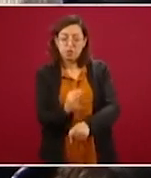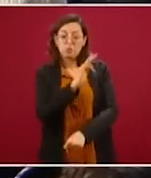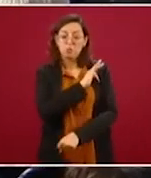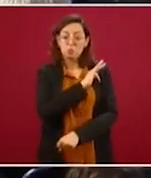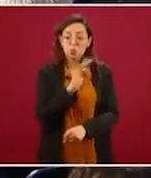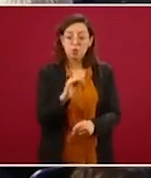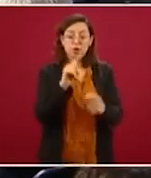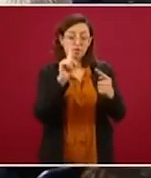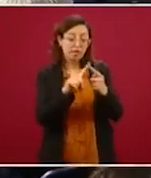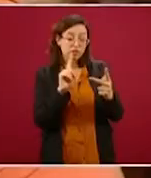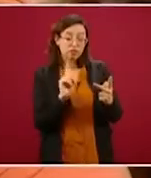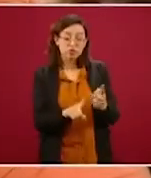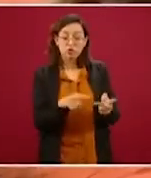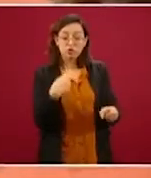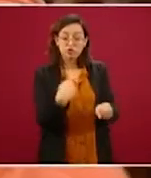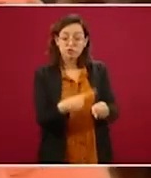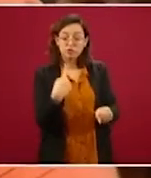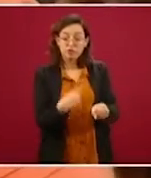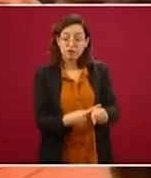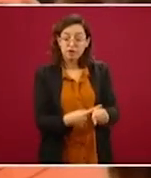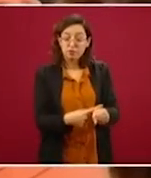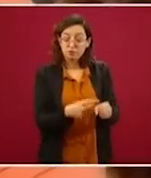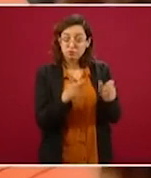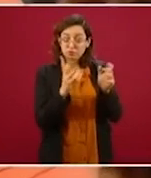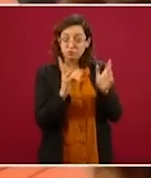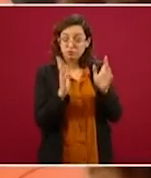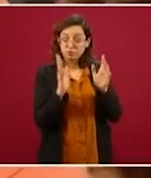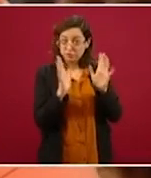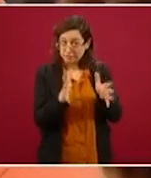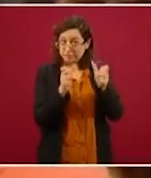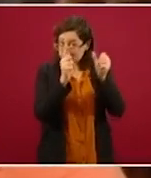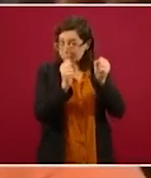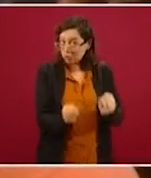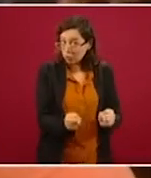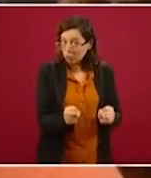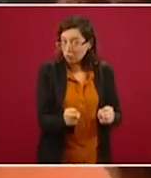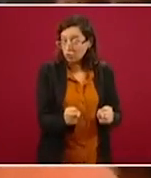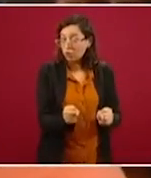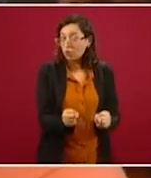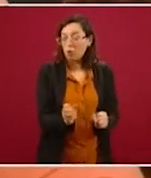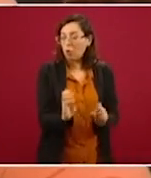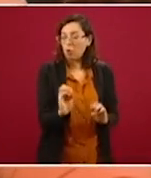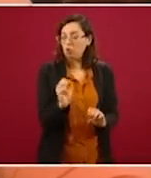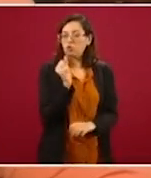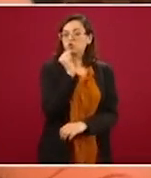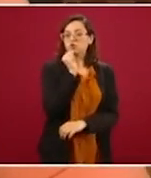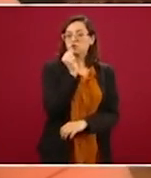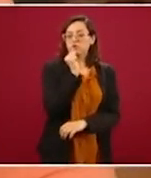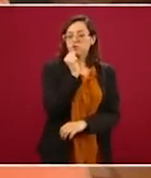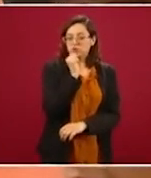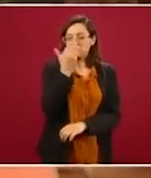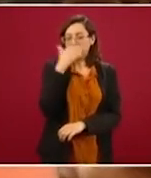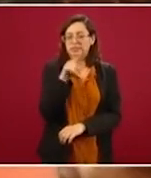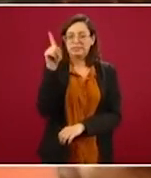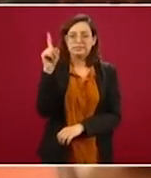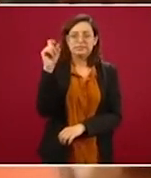estos dos casos de coronavirus, aunque me queda claro que falta la confirmación del de Sinaloa,